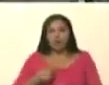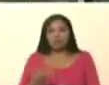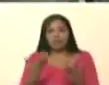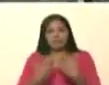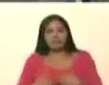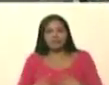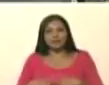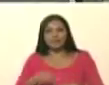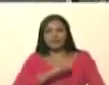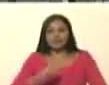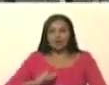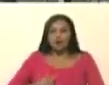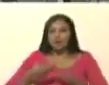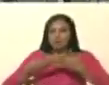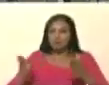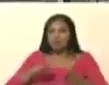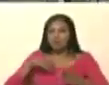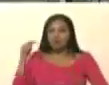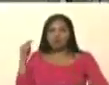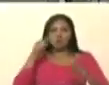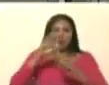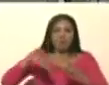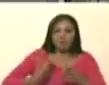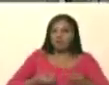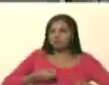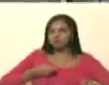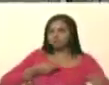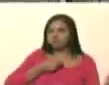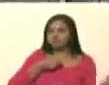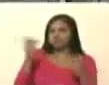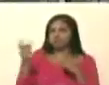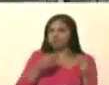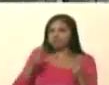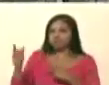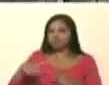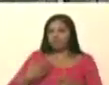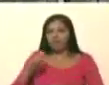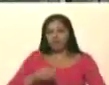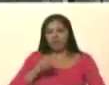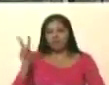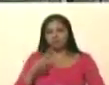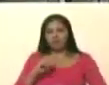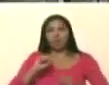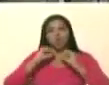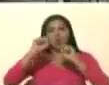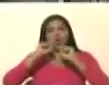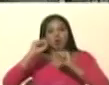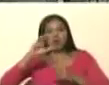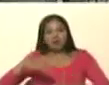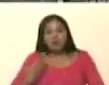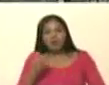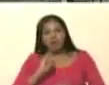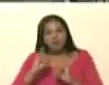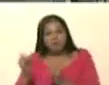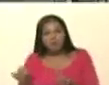exportadora logre concretar su vocación exportadora lo logre lo logre